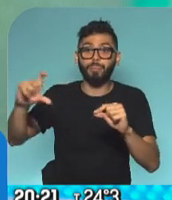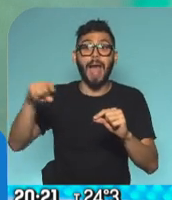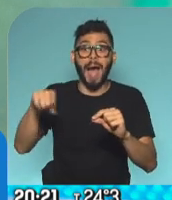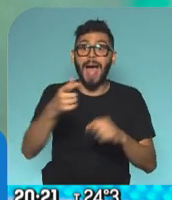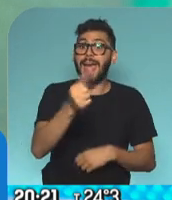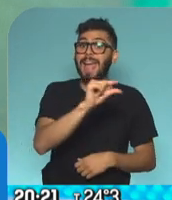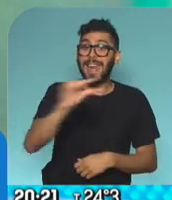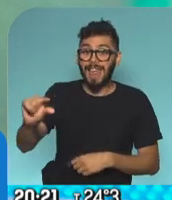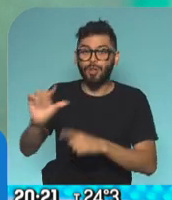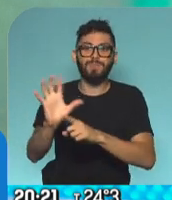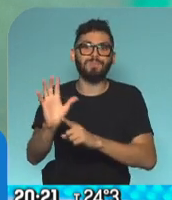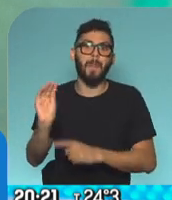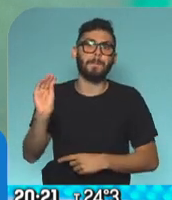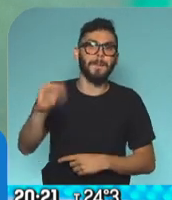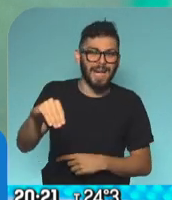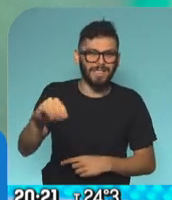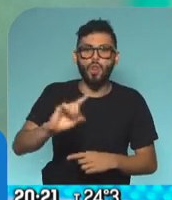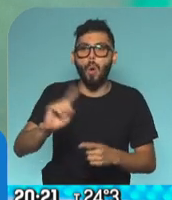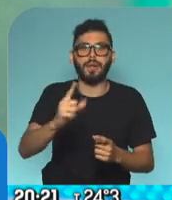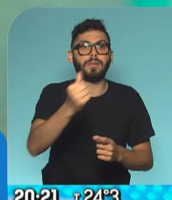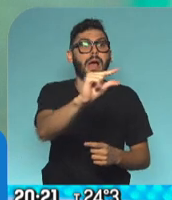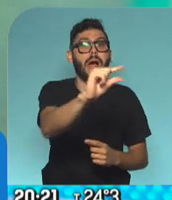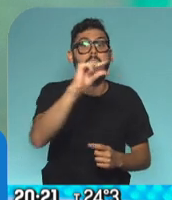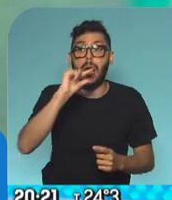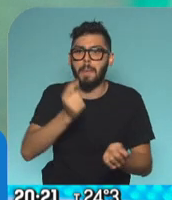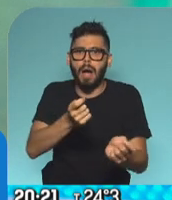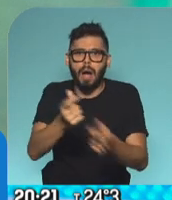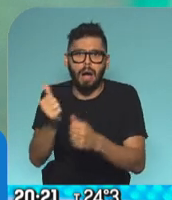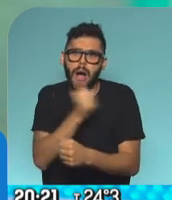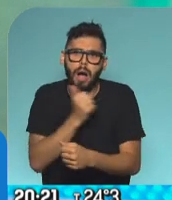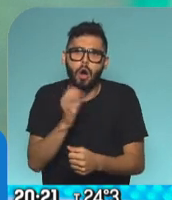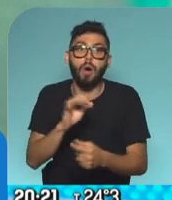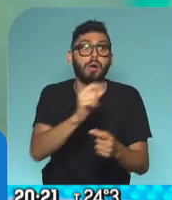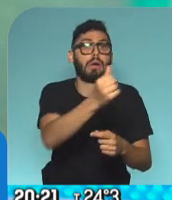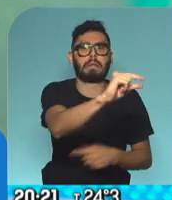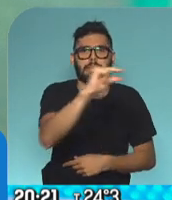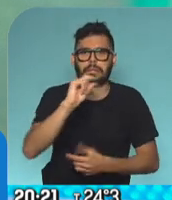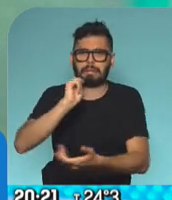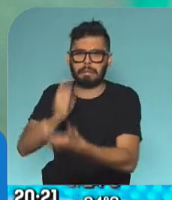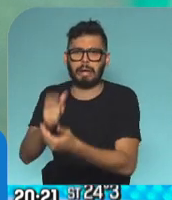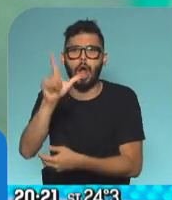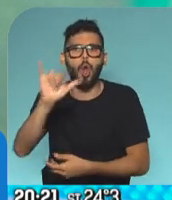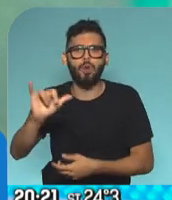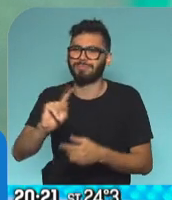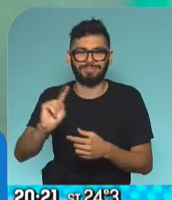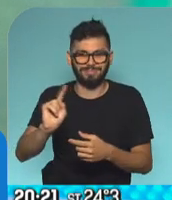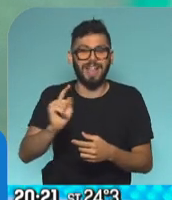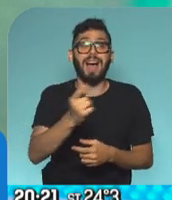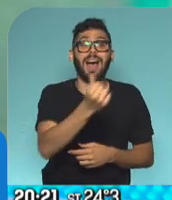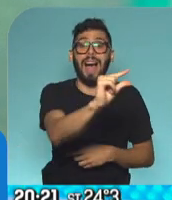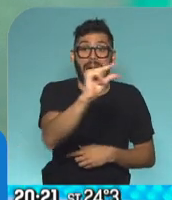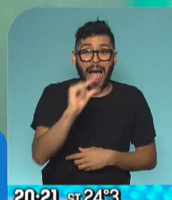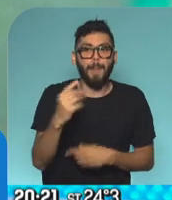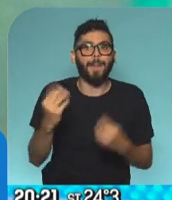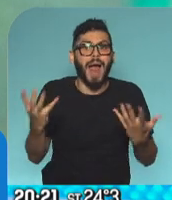para proponerte algo más para hacer algo más no para comprar medicamentos ni para pagar la luz y el gas estos créditos son justamente en esta argentina que